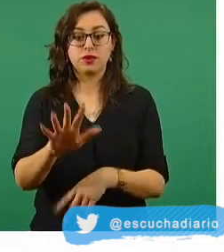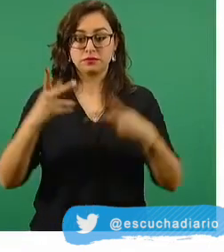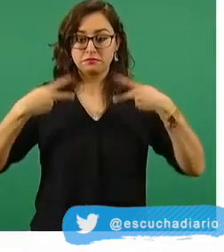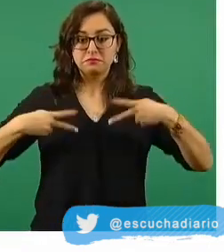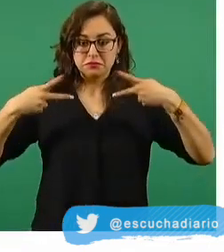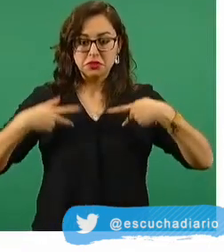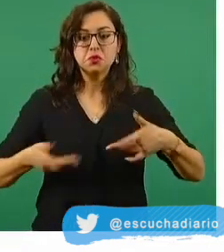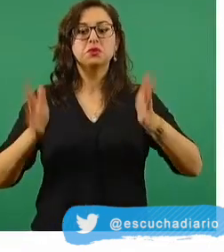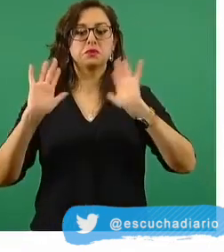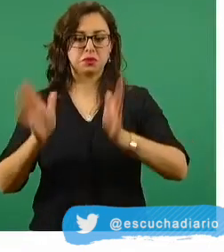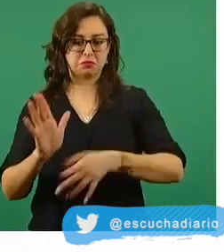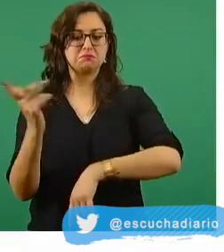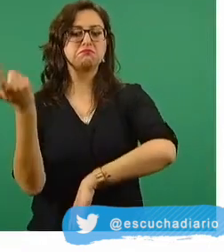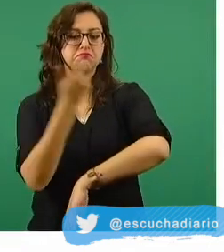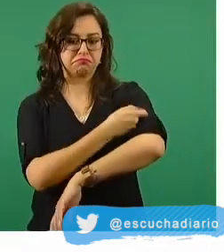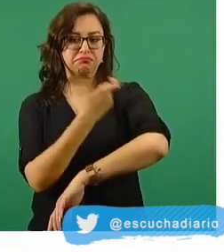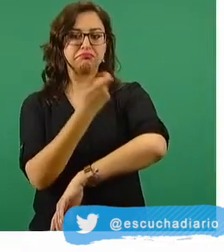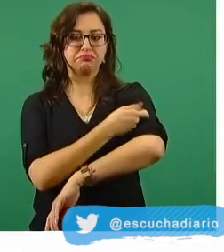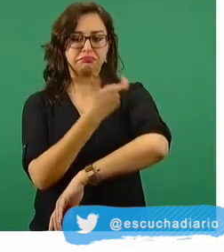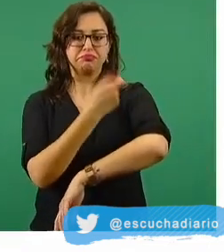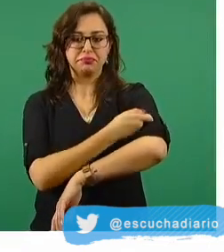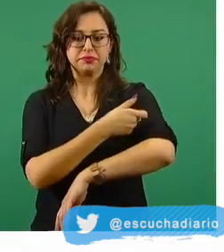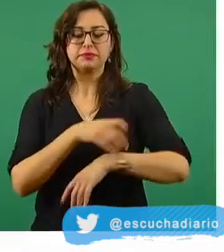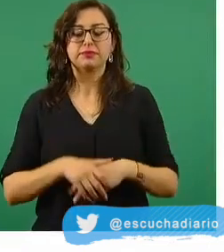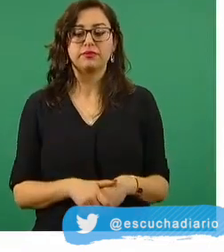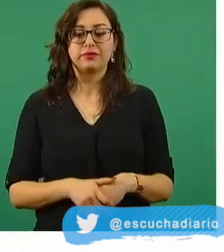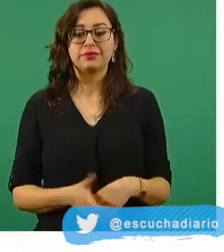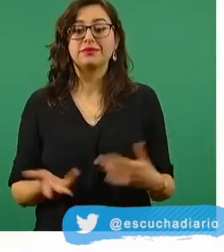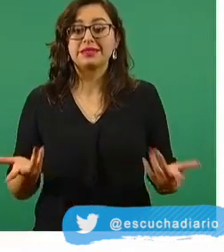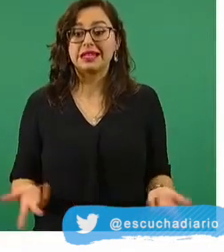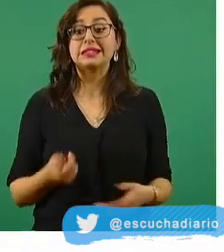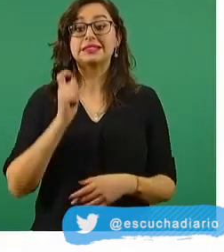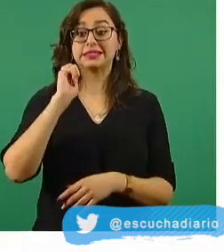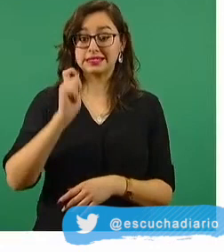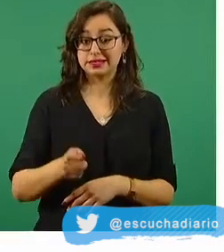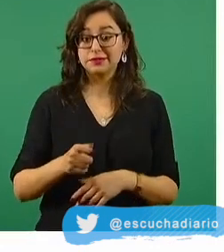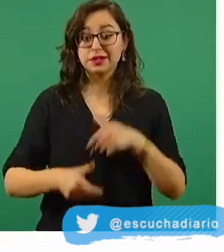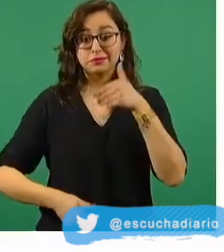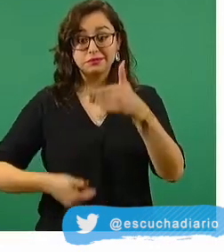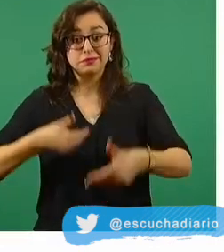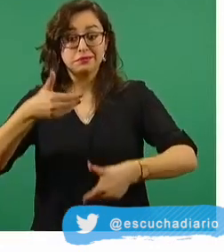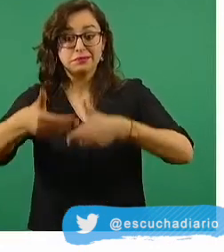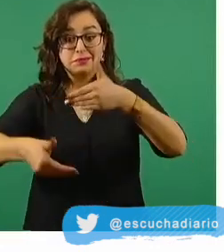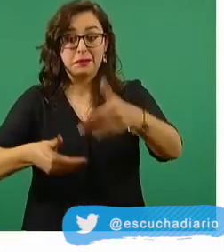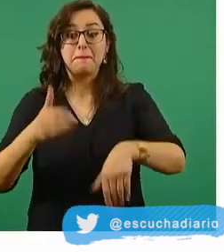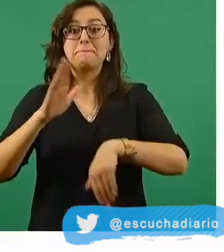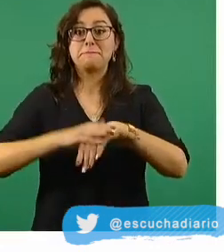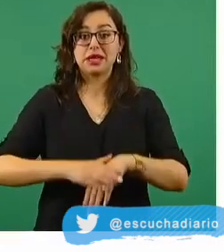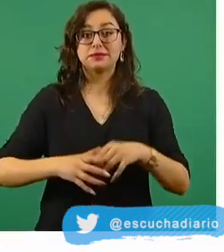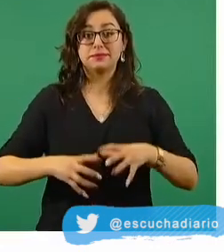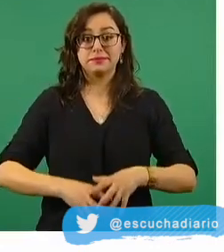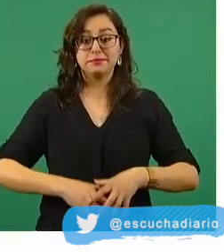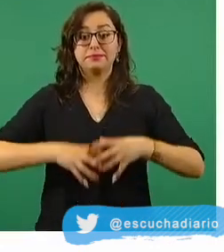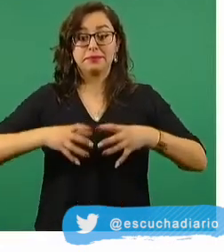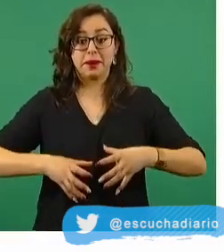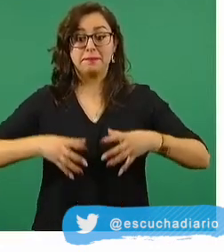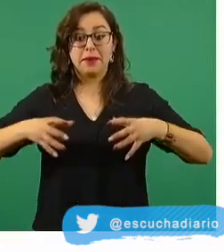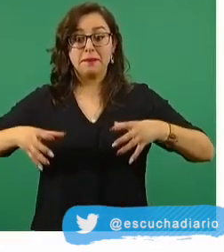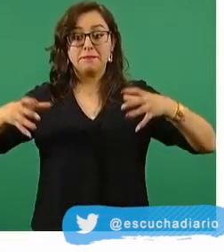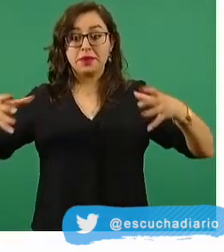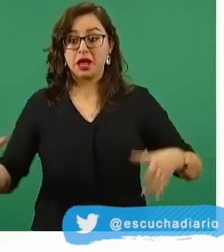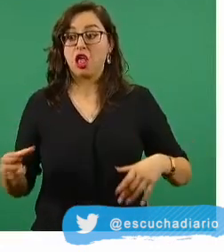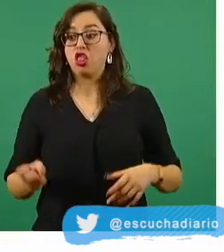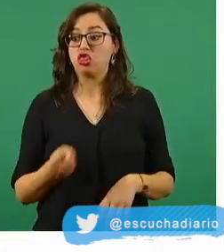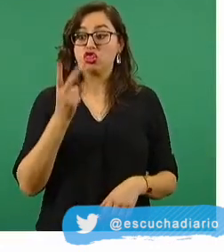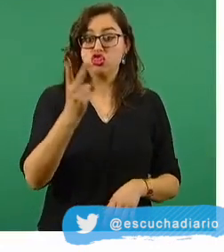1.318.055 dosis aplicadas al día de hoy, lo cual de seguro seguirá incrementándose no solo por la actividad de dos vacunas que